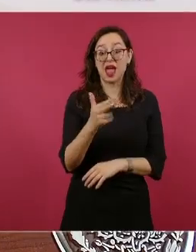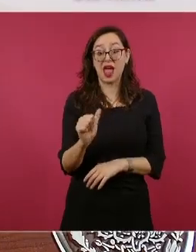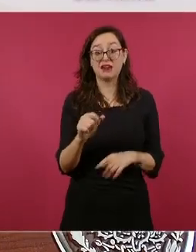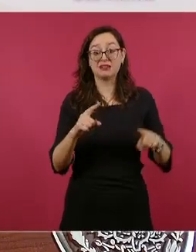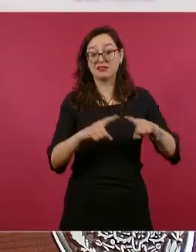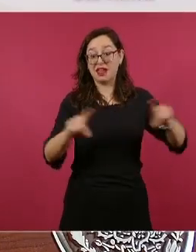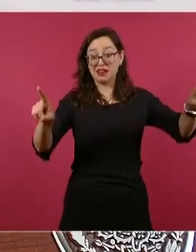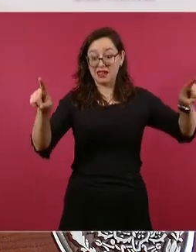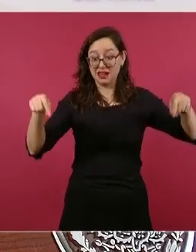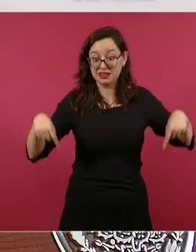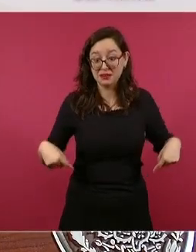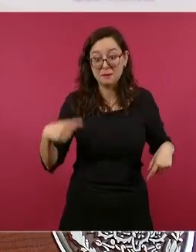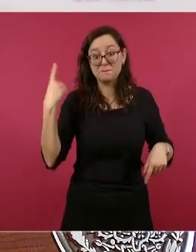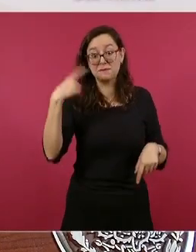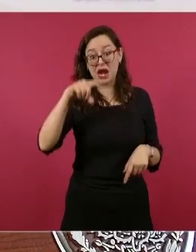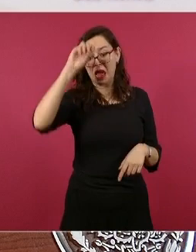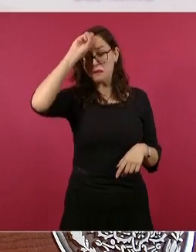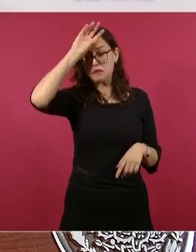36 años.